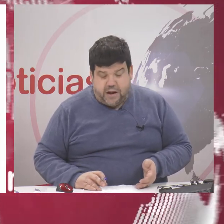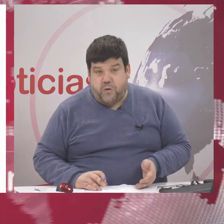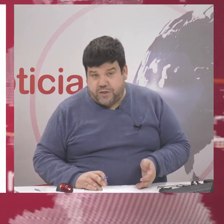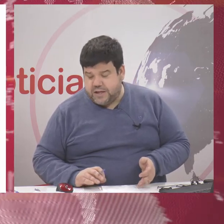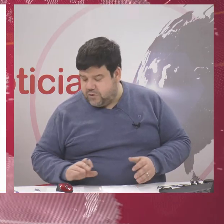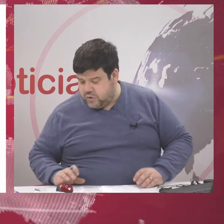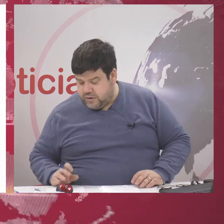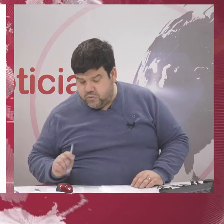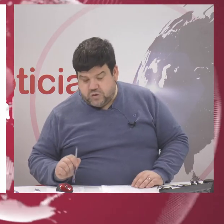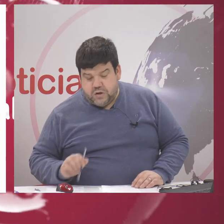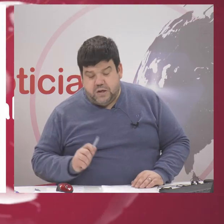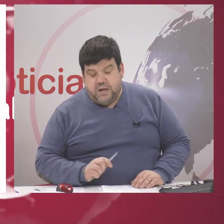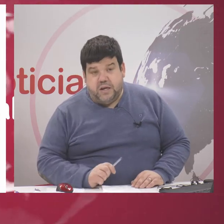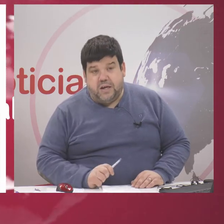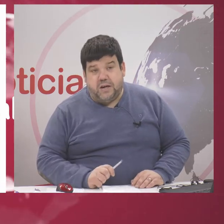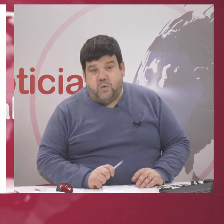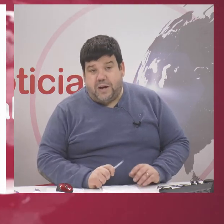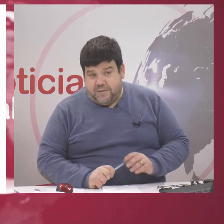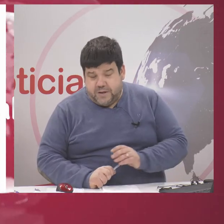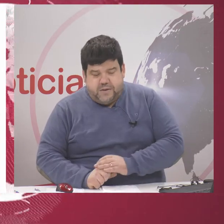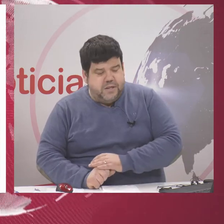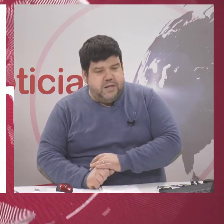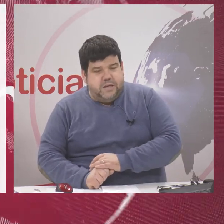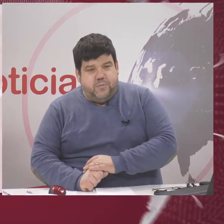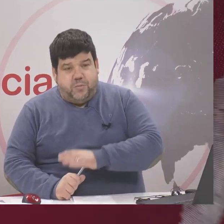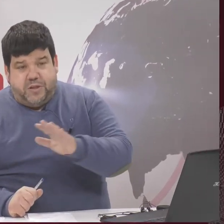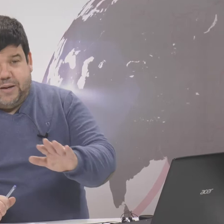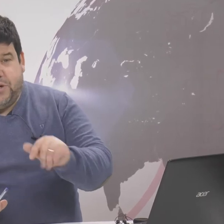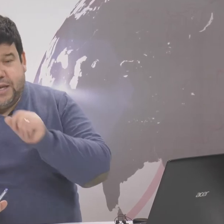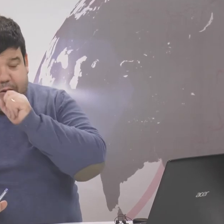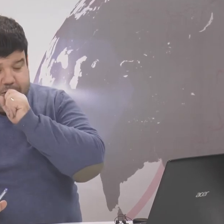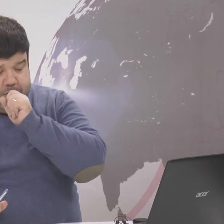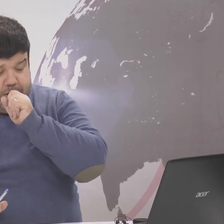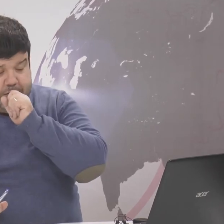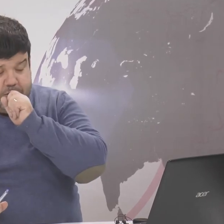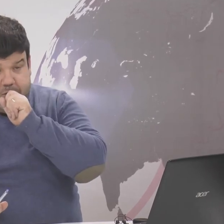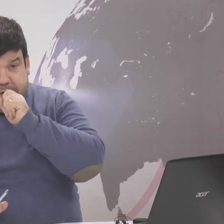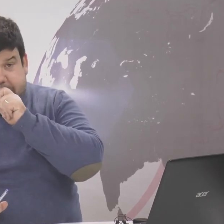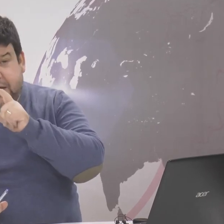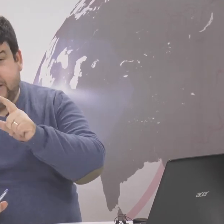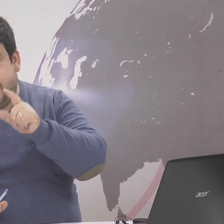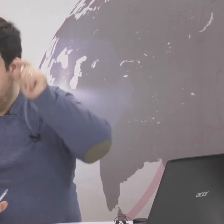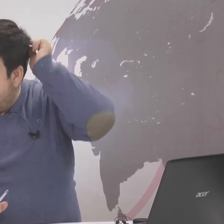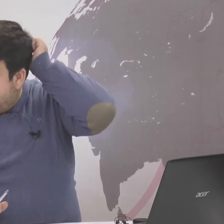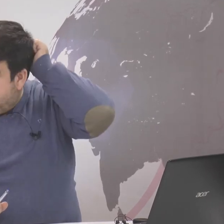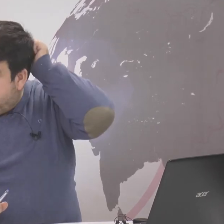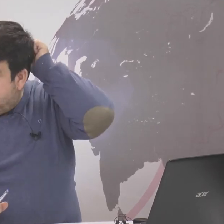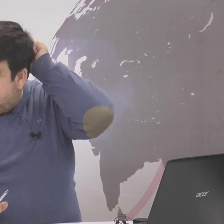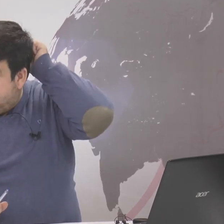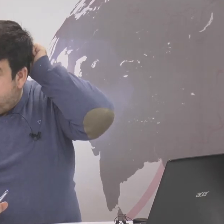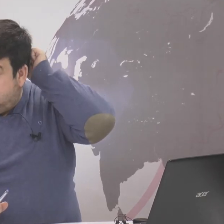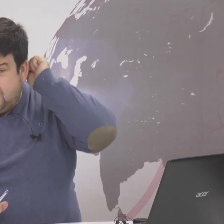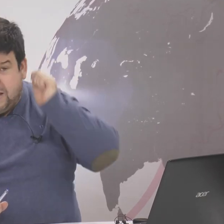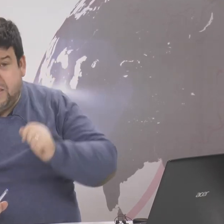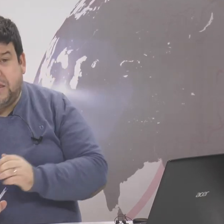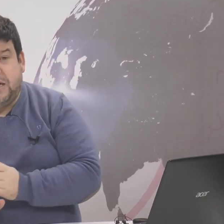la 11 que ya todos sabemos cuáles verdad bueno pues dejamos esta cuestión de a lado yo os decía se anuncia